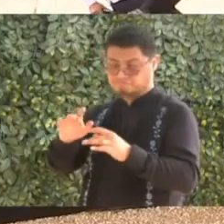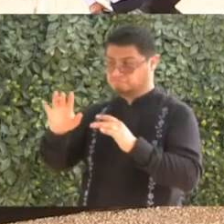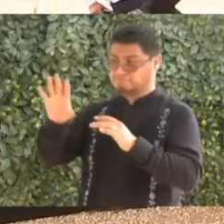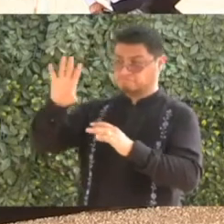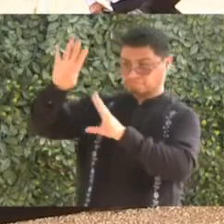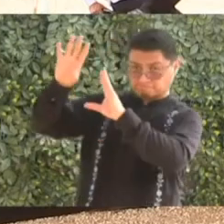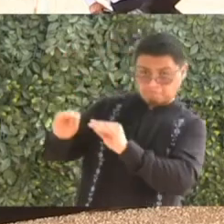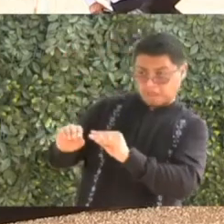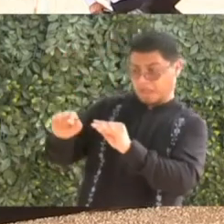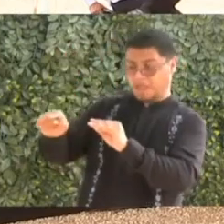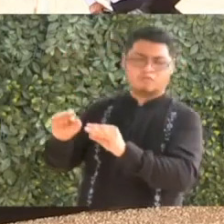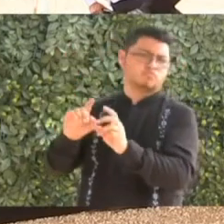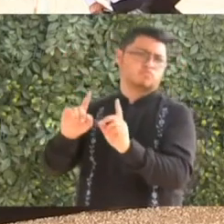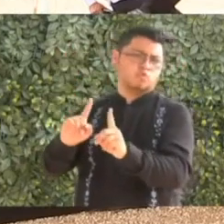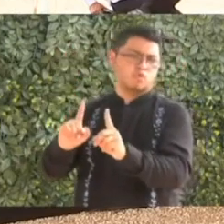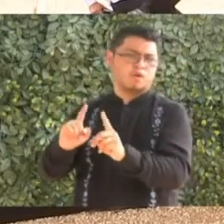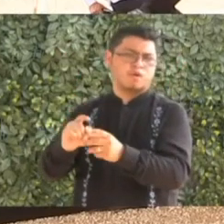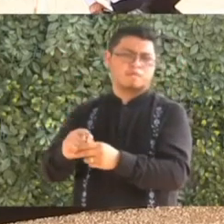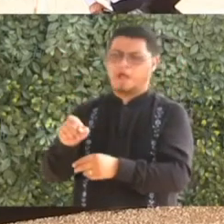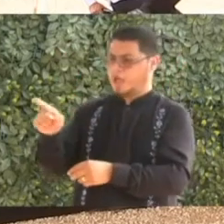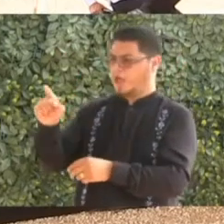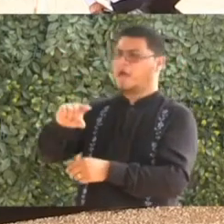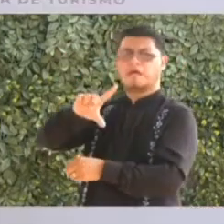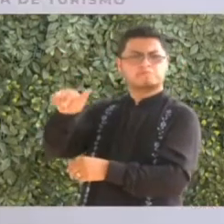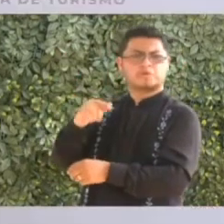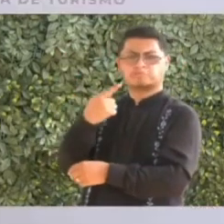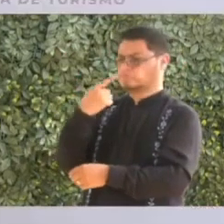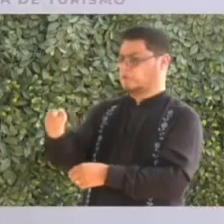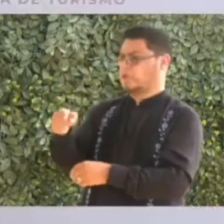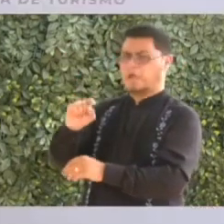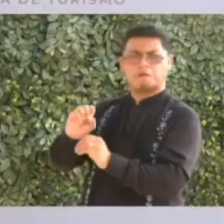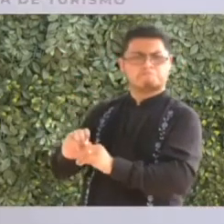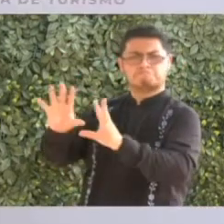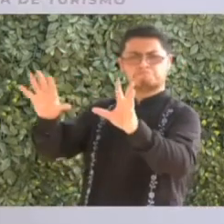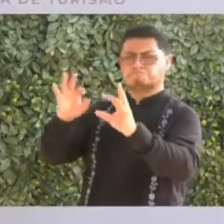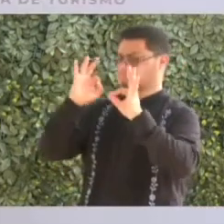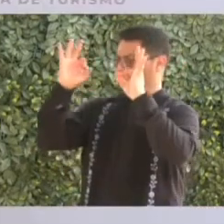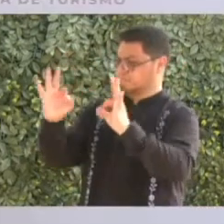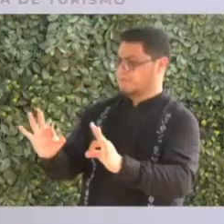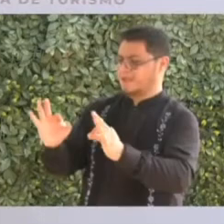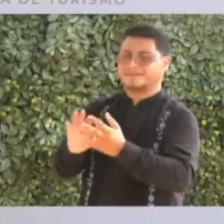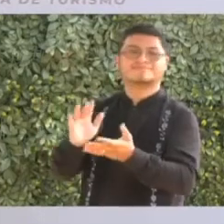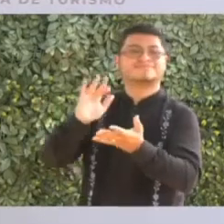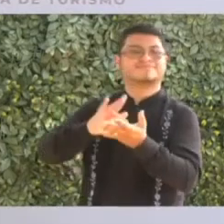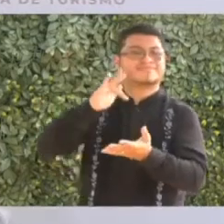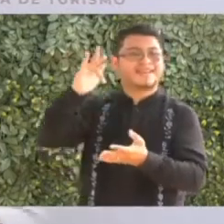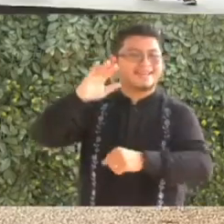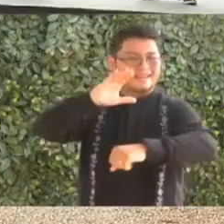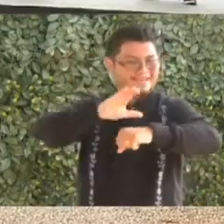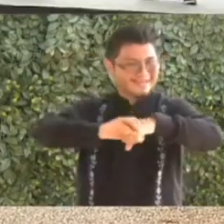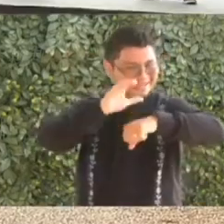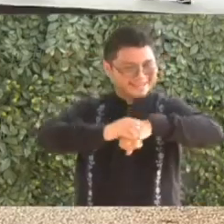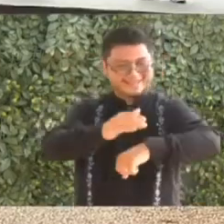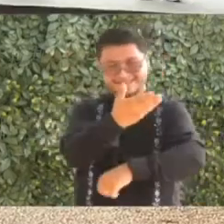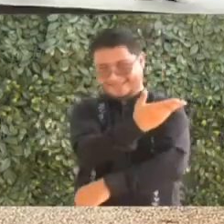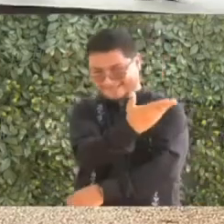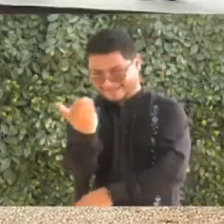así. Suter, enciende la luz. Bueno, muchas gracias, amigas y amigos.